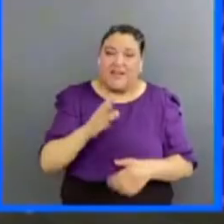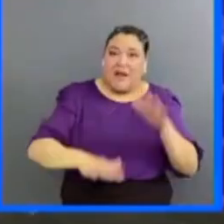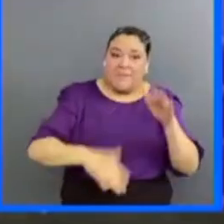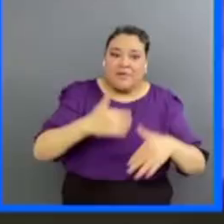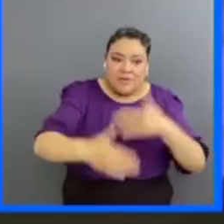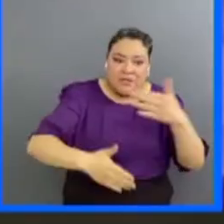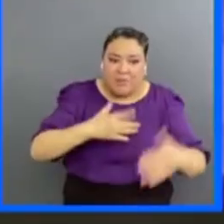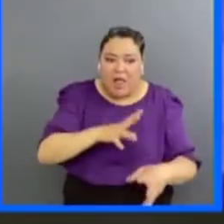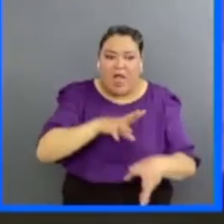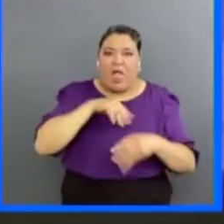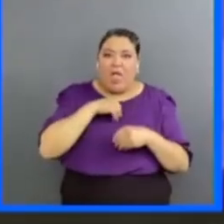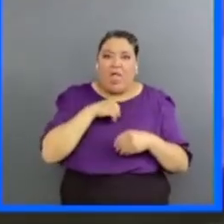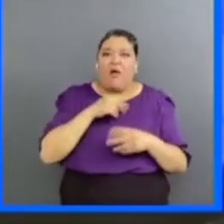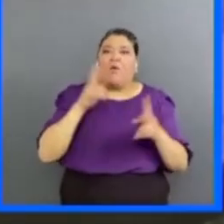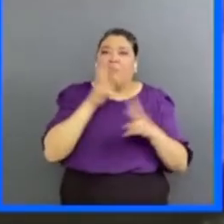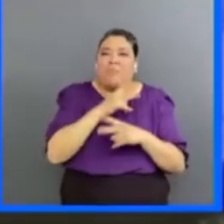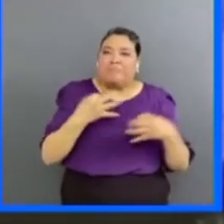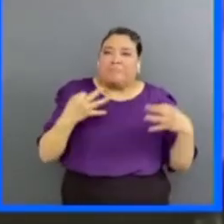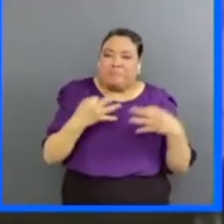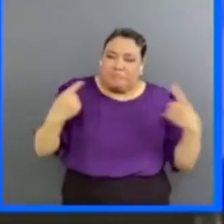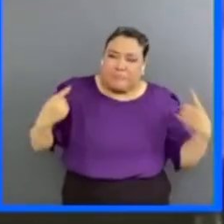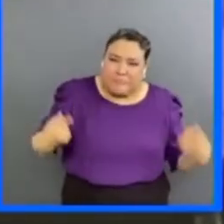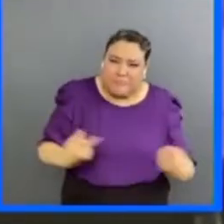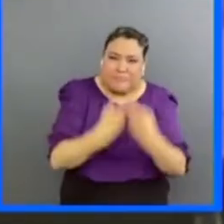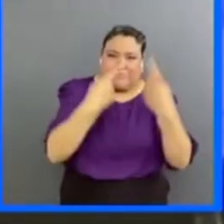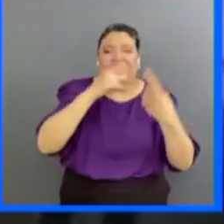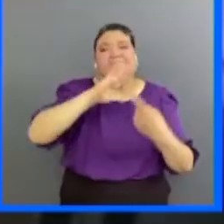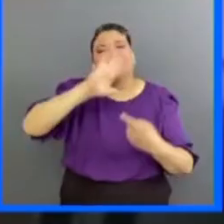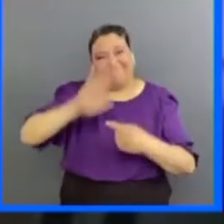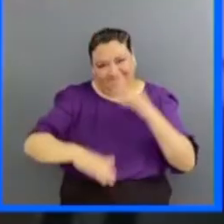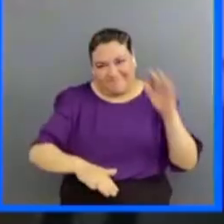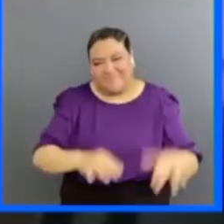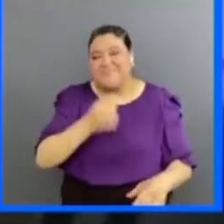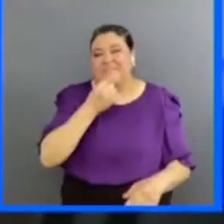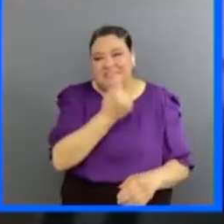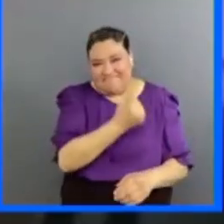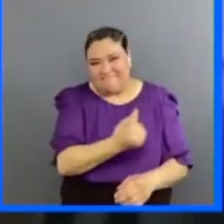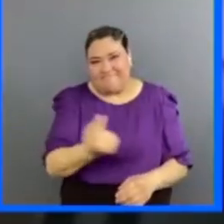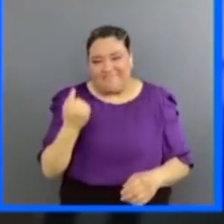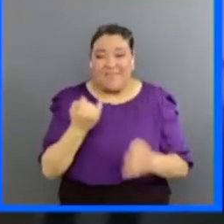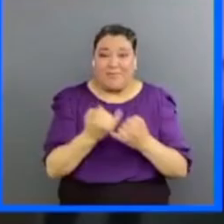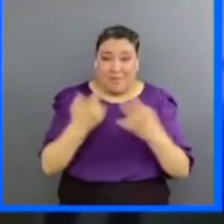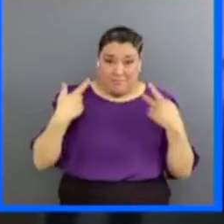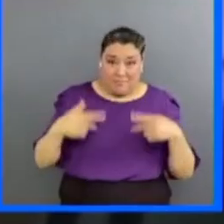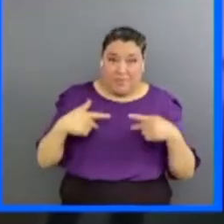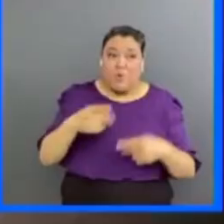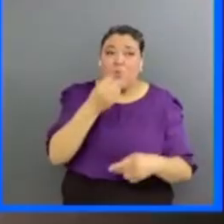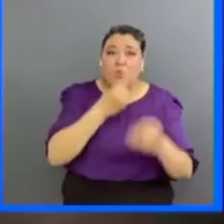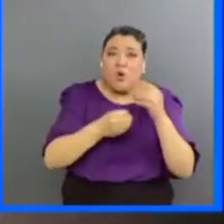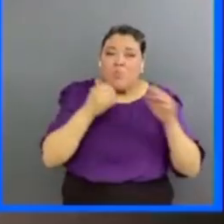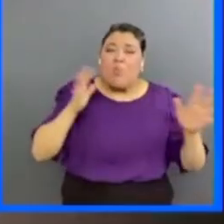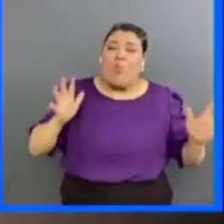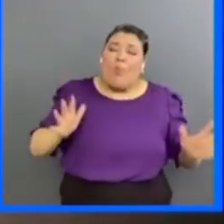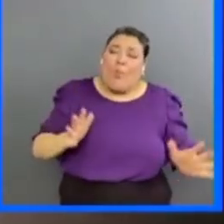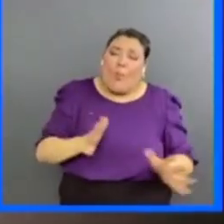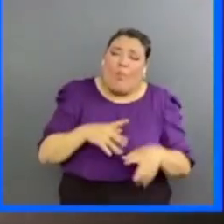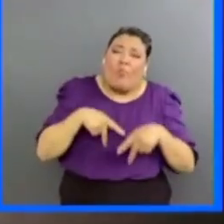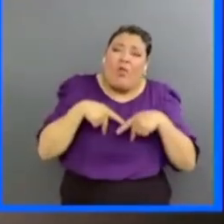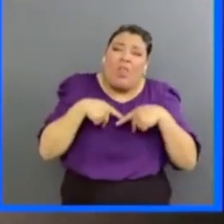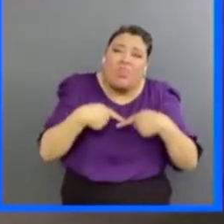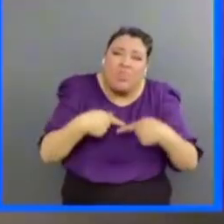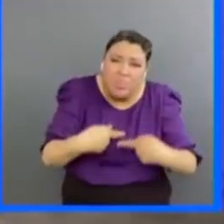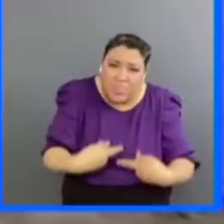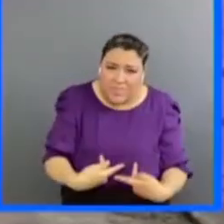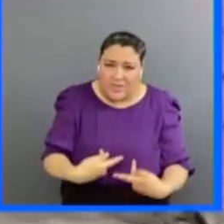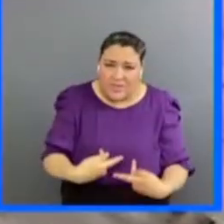neumonía que han provocado la mayoría de los decesos entre infantes y personas desnutridas o con sistemas inmunitarios